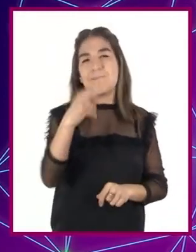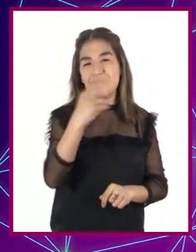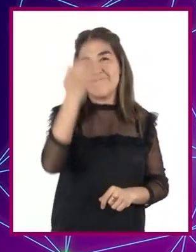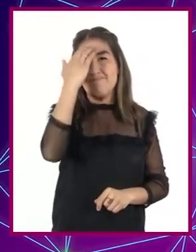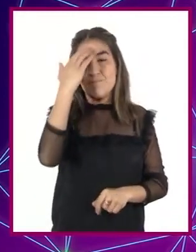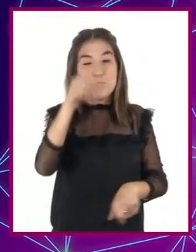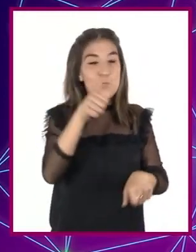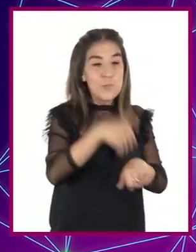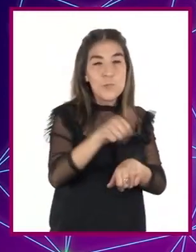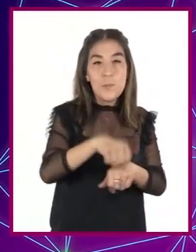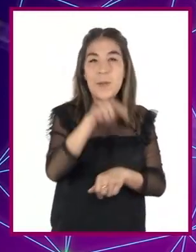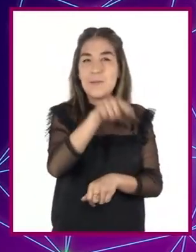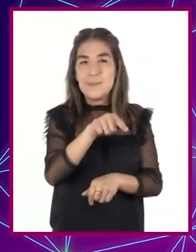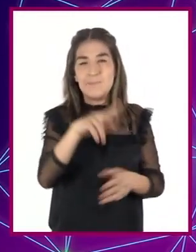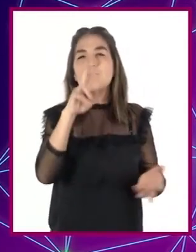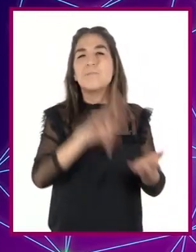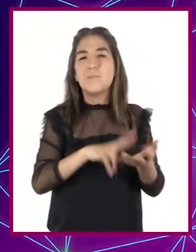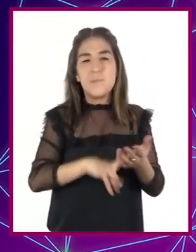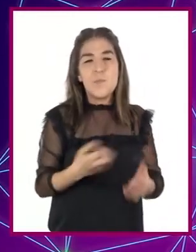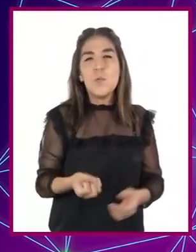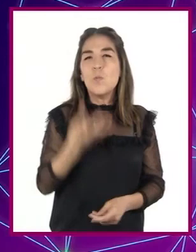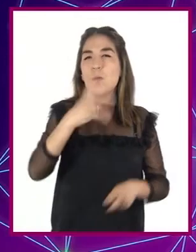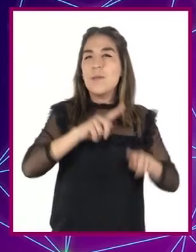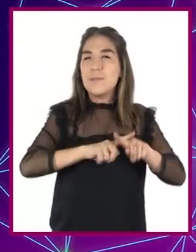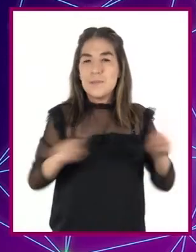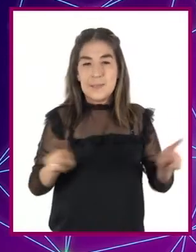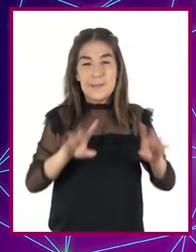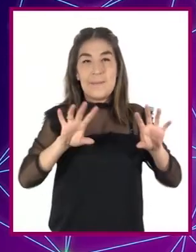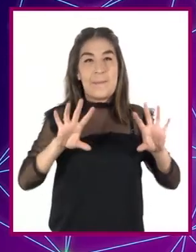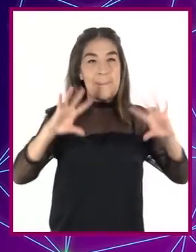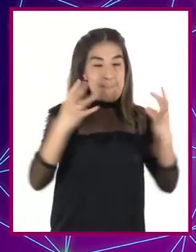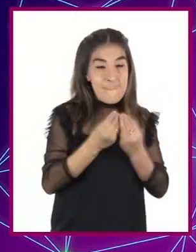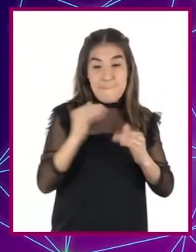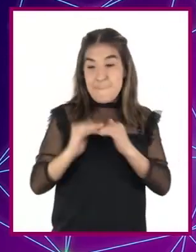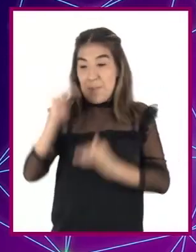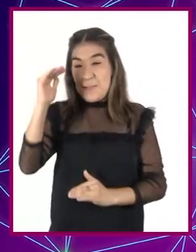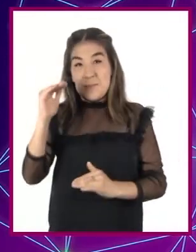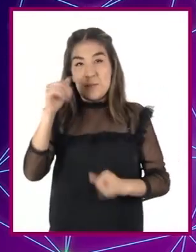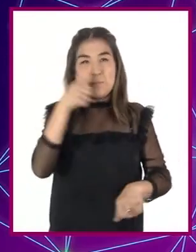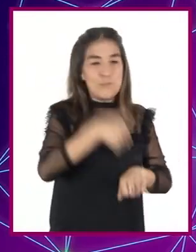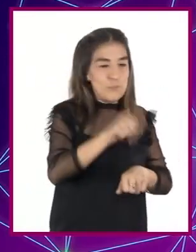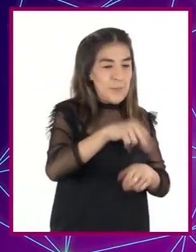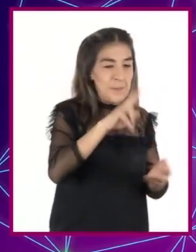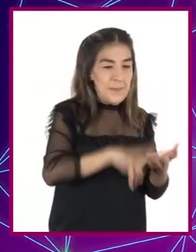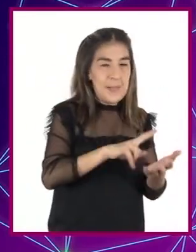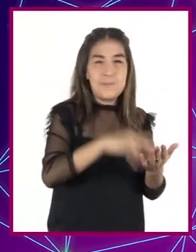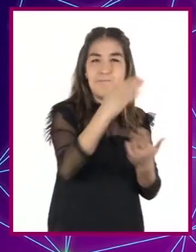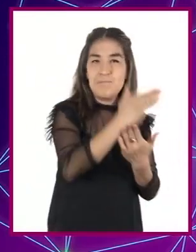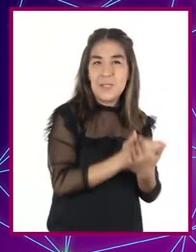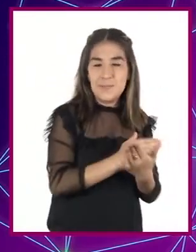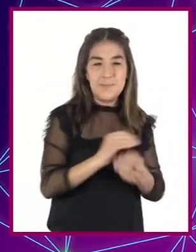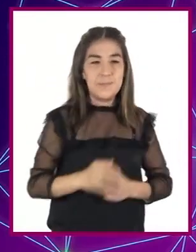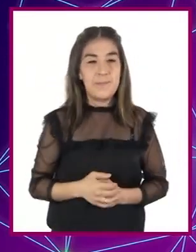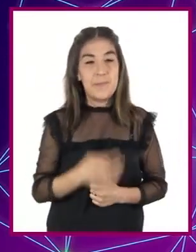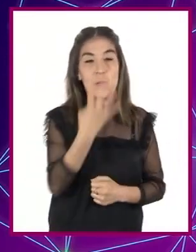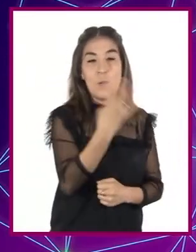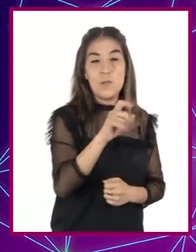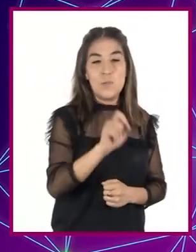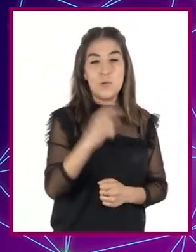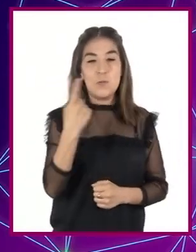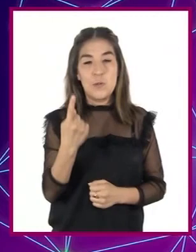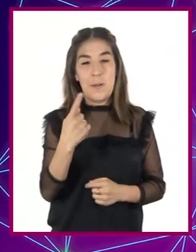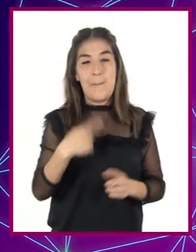rango. Para ello, calculamos la diferencia entre el límite superior y el límite inferior. 4.1